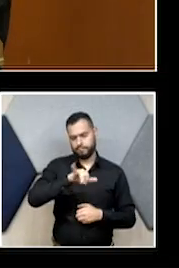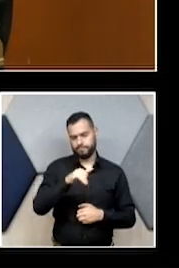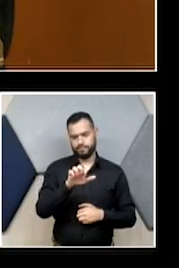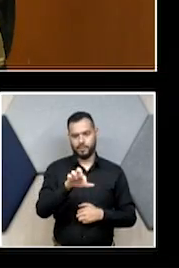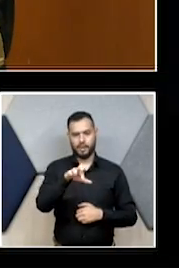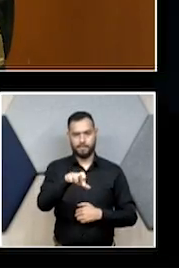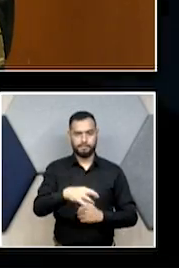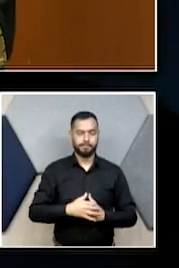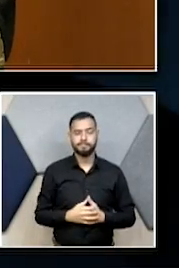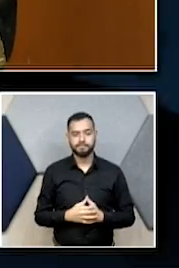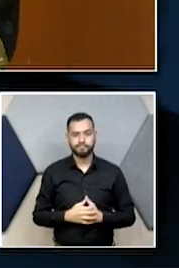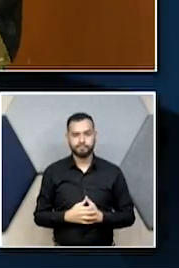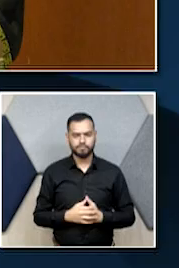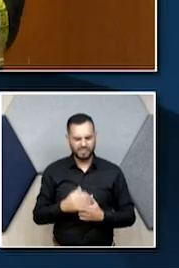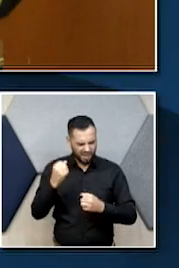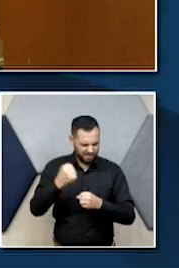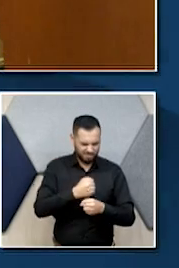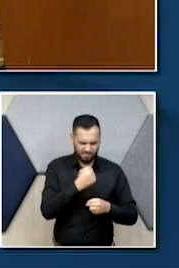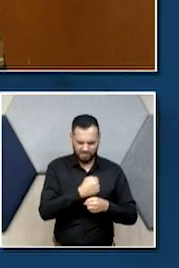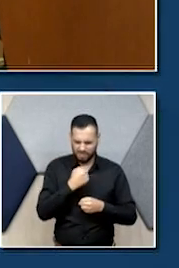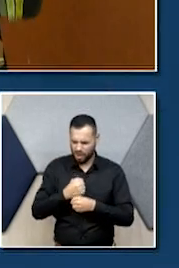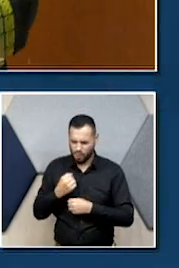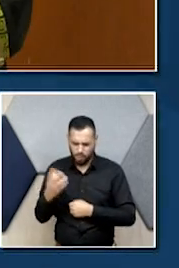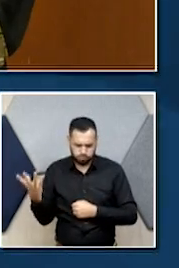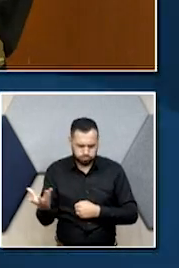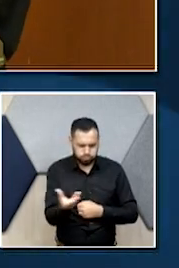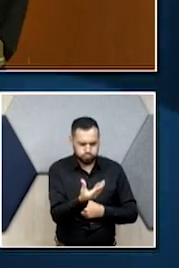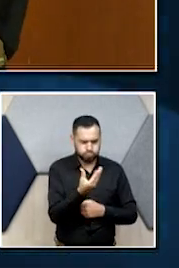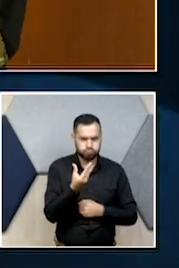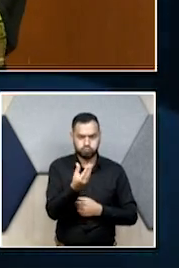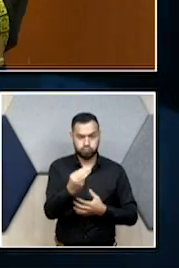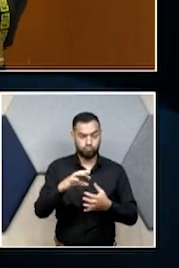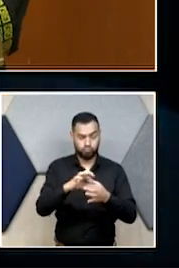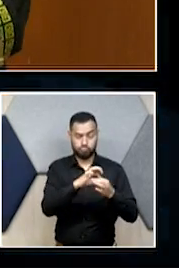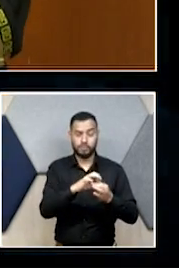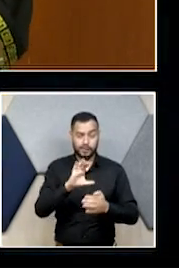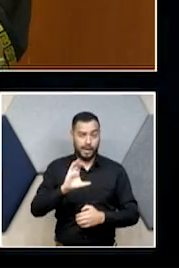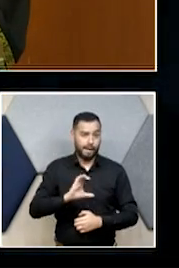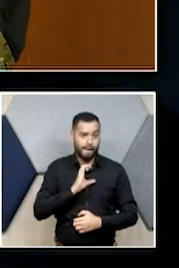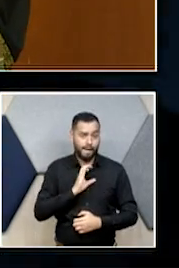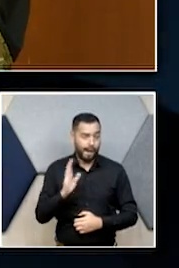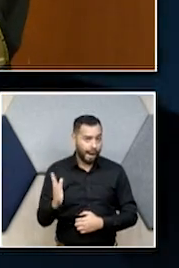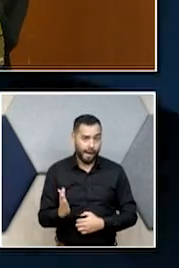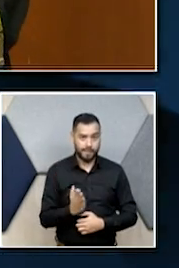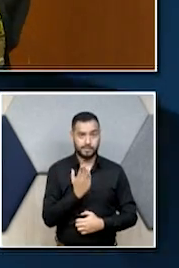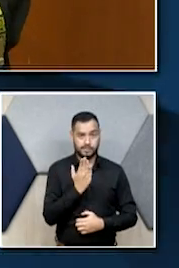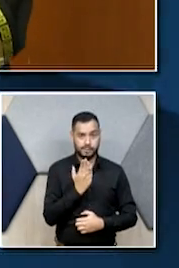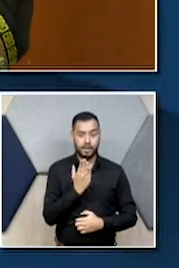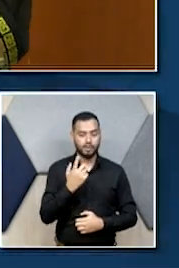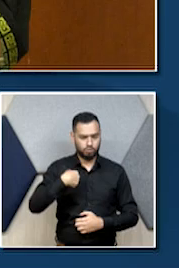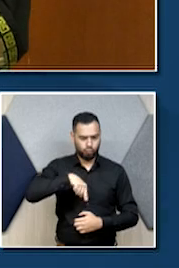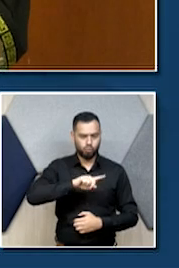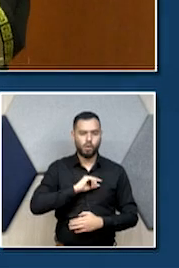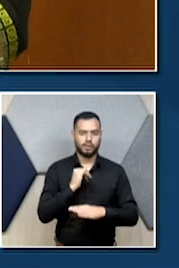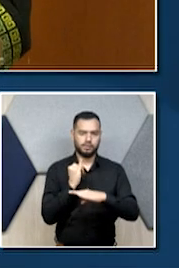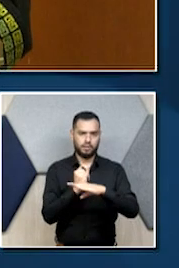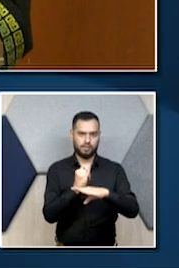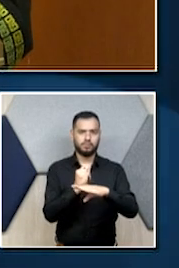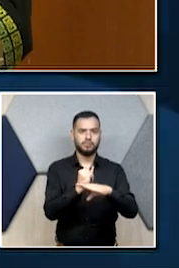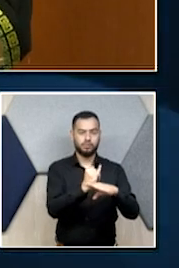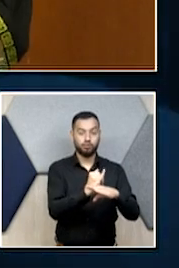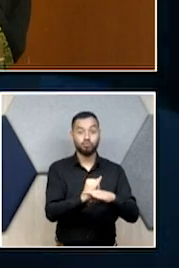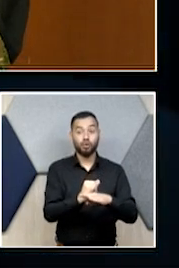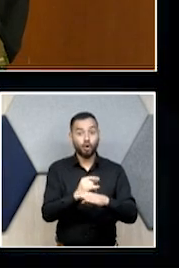El trabajo colectivo debe ser nuestra característica de esta institución, en la cual todos y